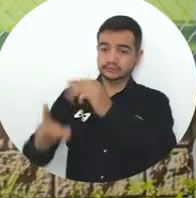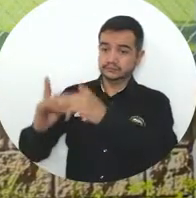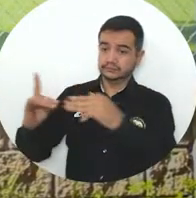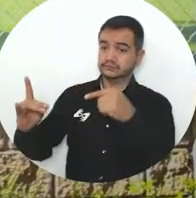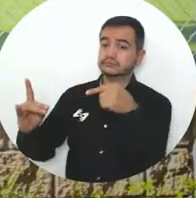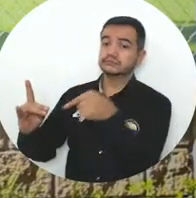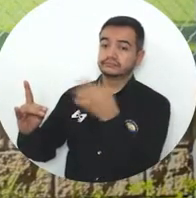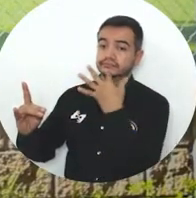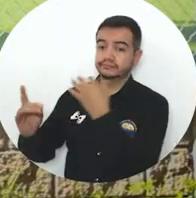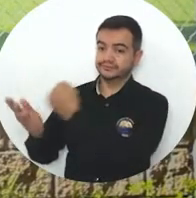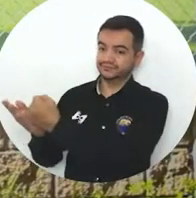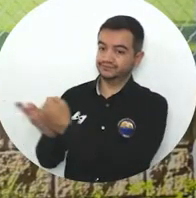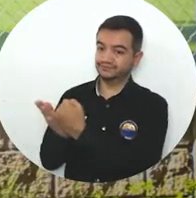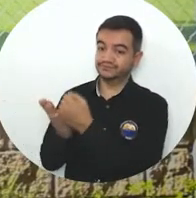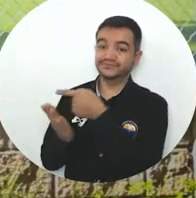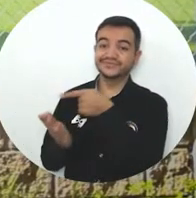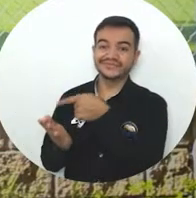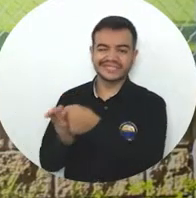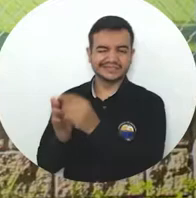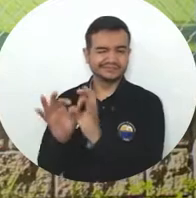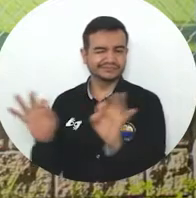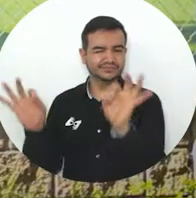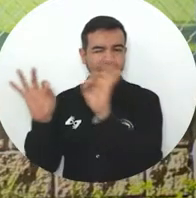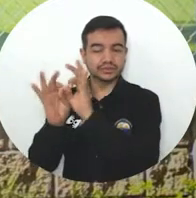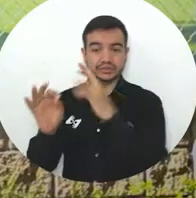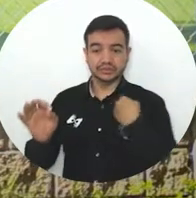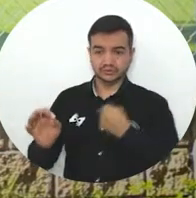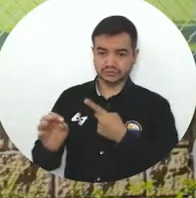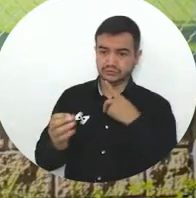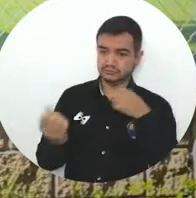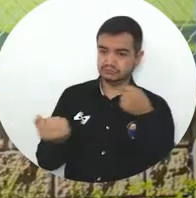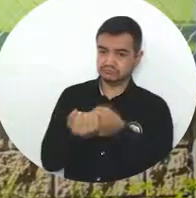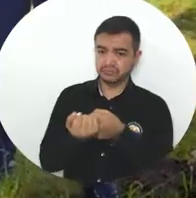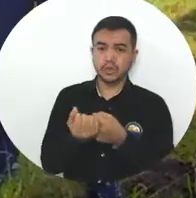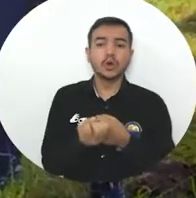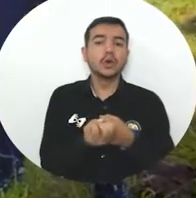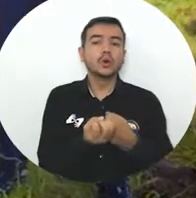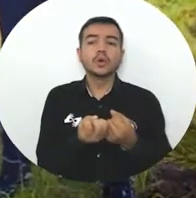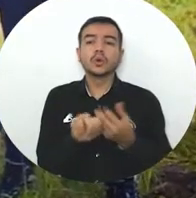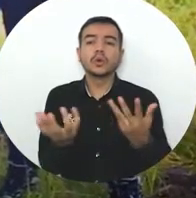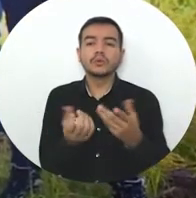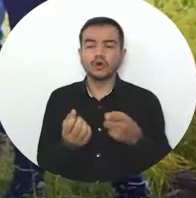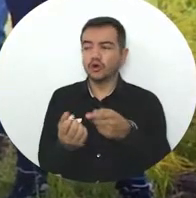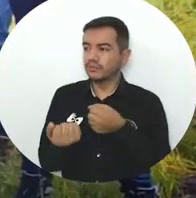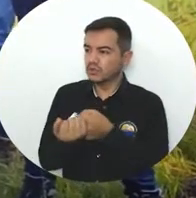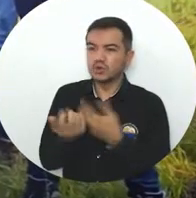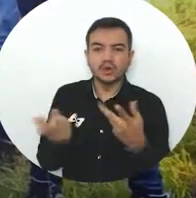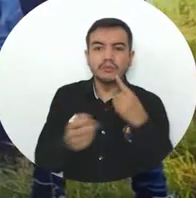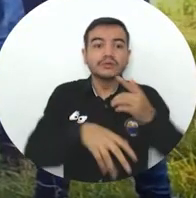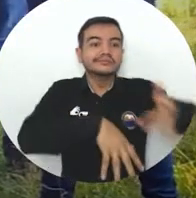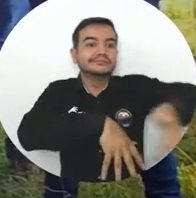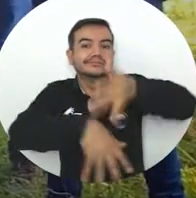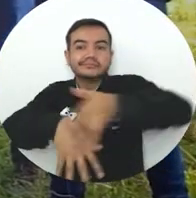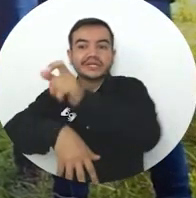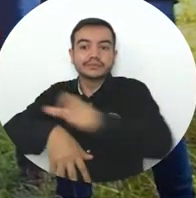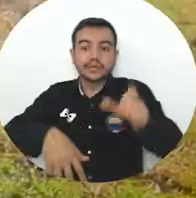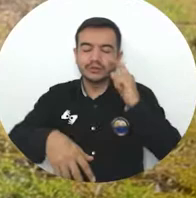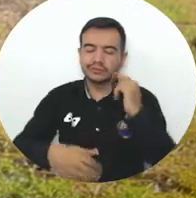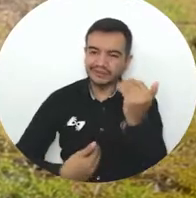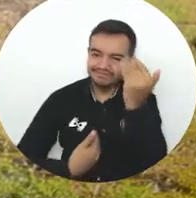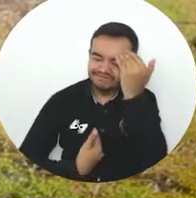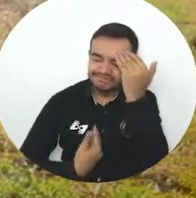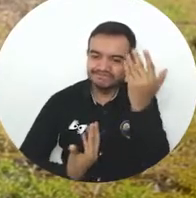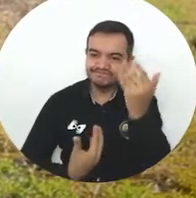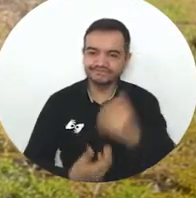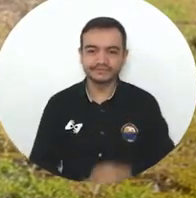social dentro de Santa Marta y nosotros queremos sembrar prácticamente una conciencia dentro de los ciudadanos.